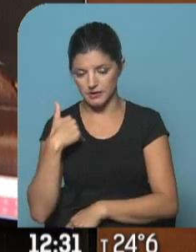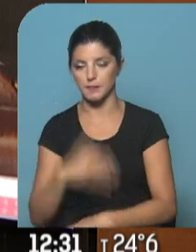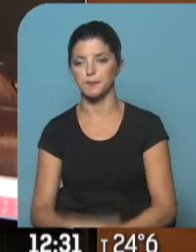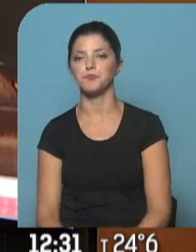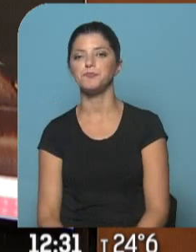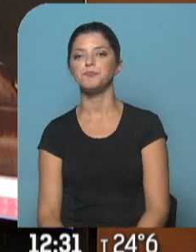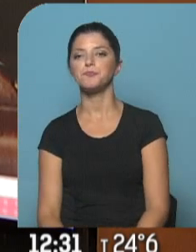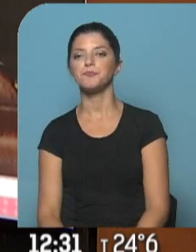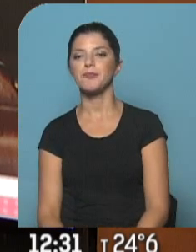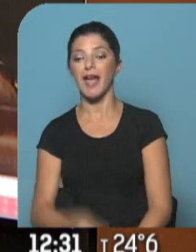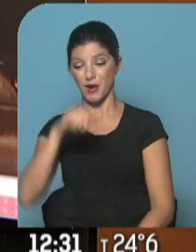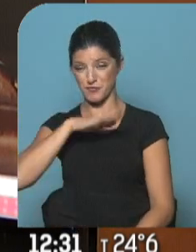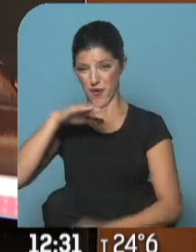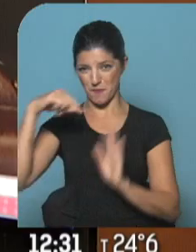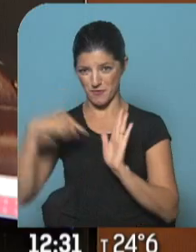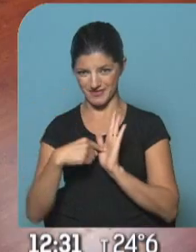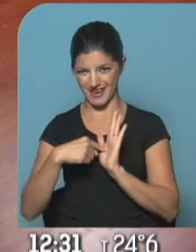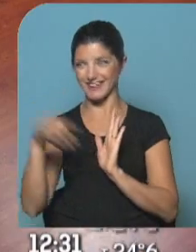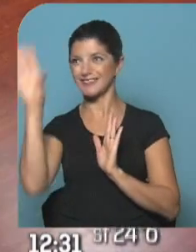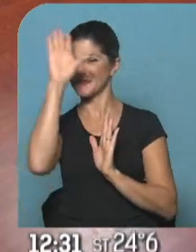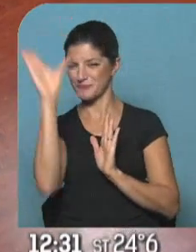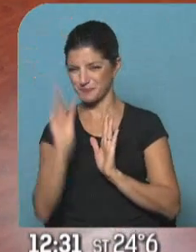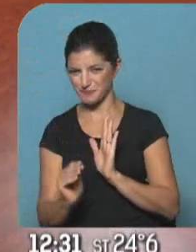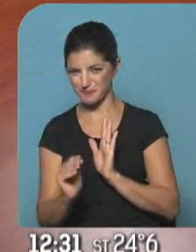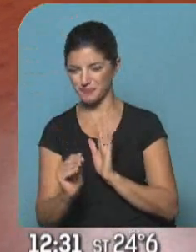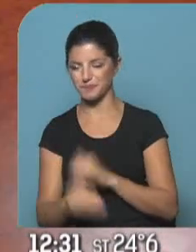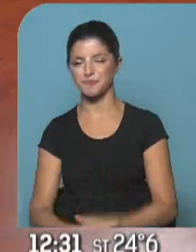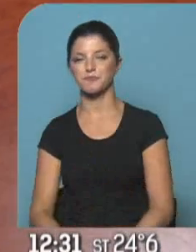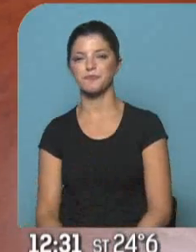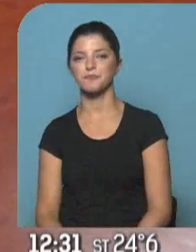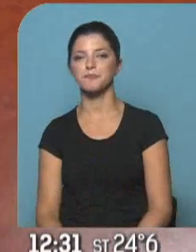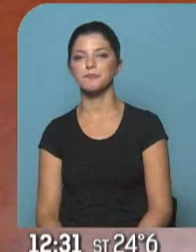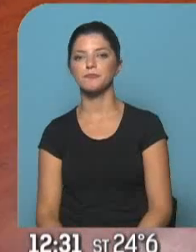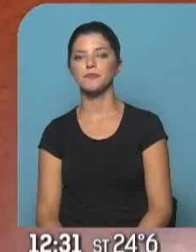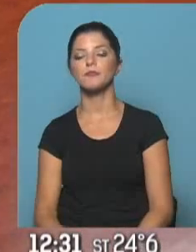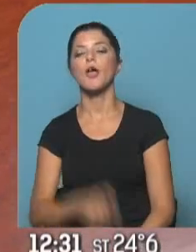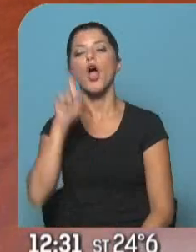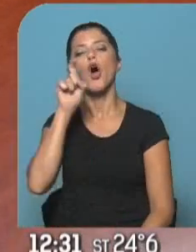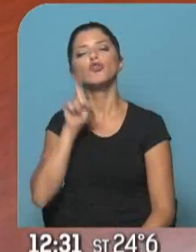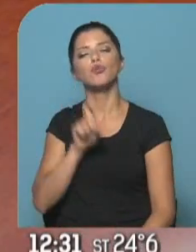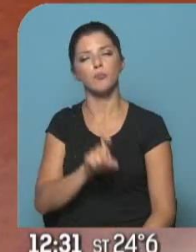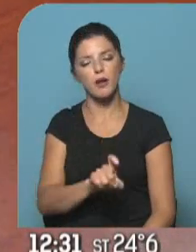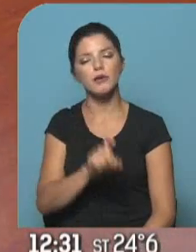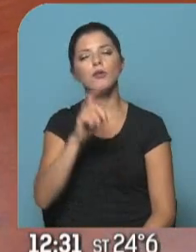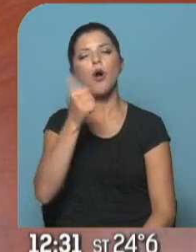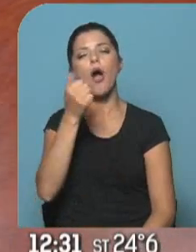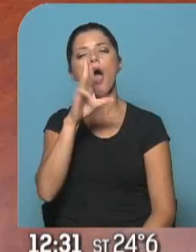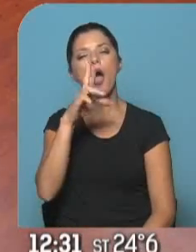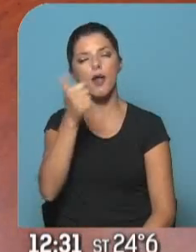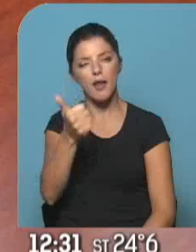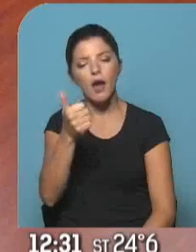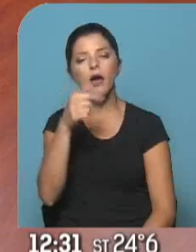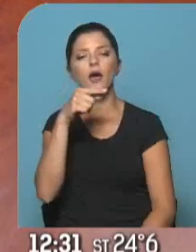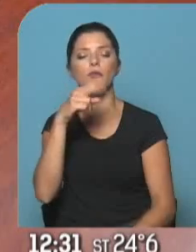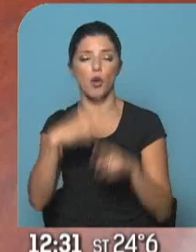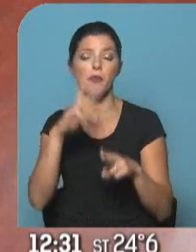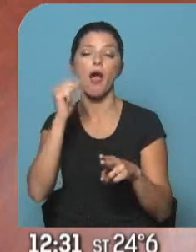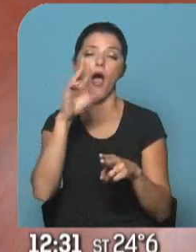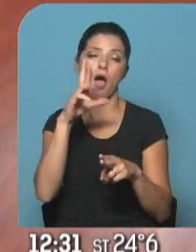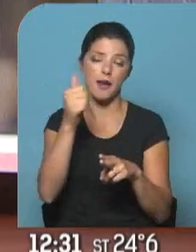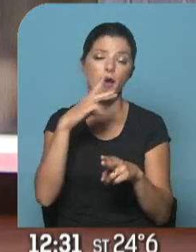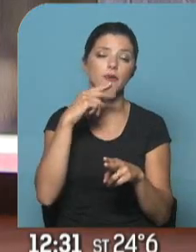nosotros, desde Buenos Aires y para todo el país. La tragedia del submarino Ara San Juan reactivó el debate acerca de las políticas